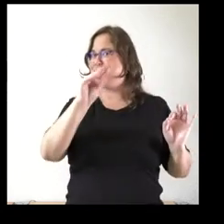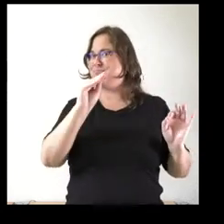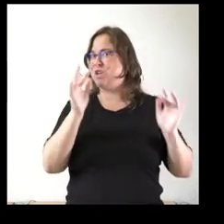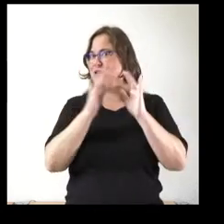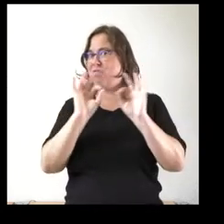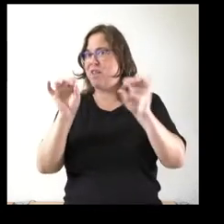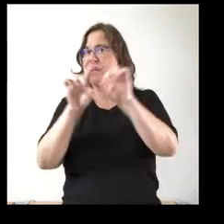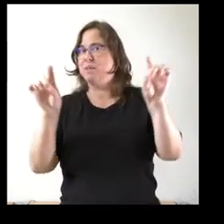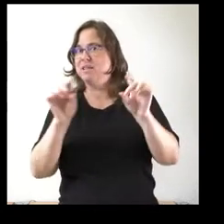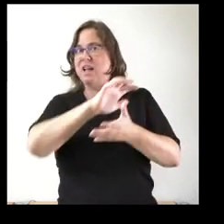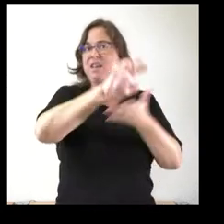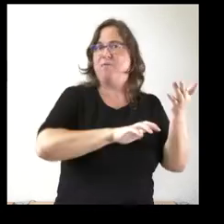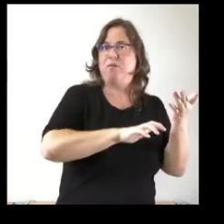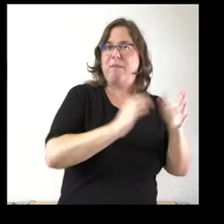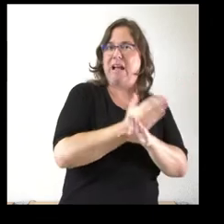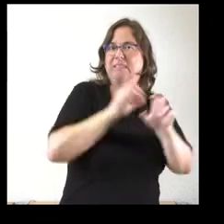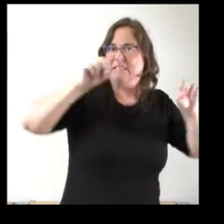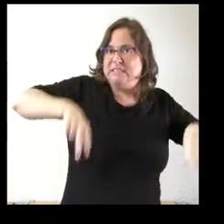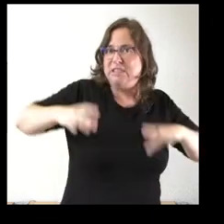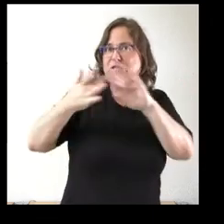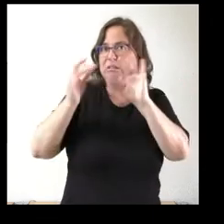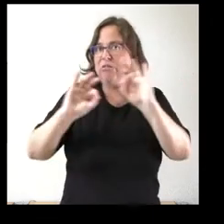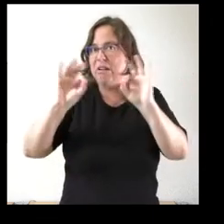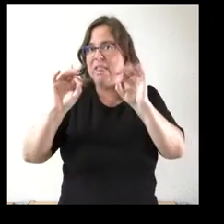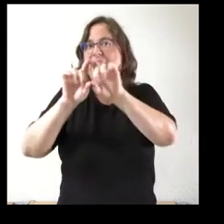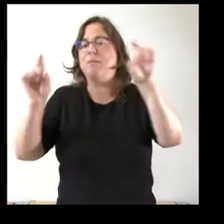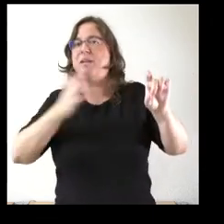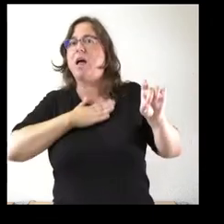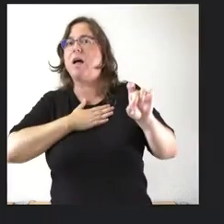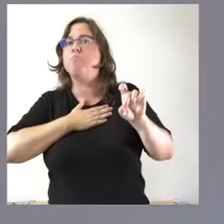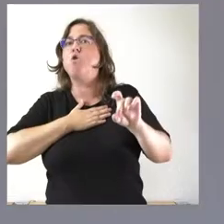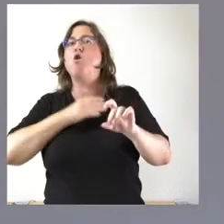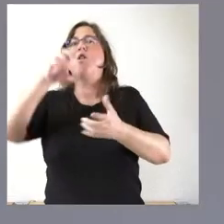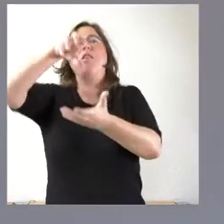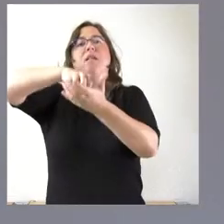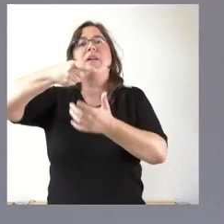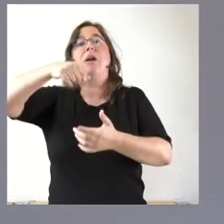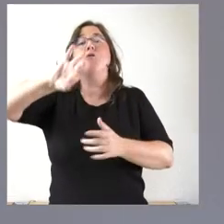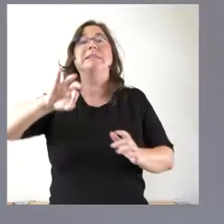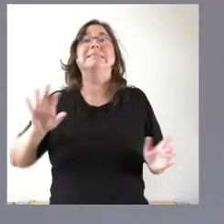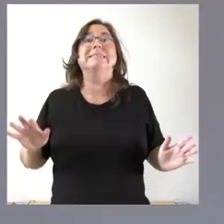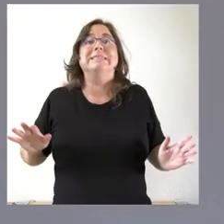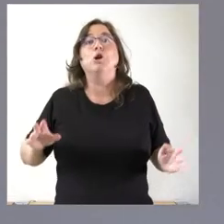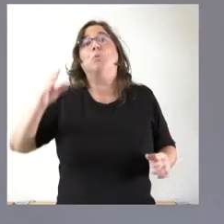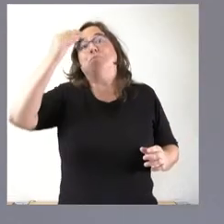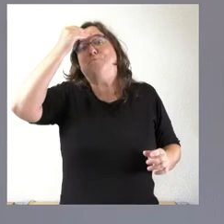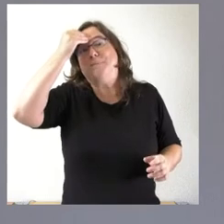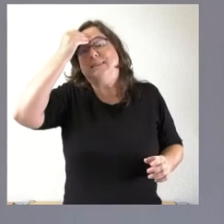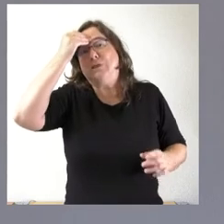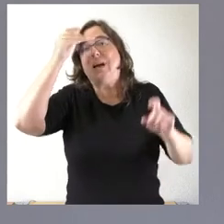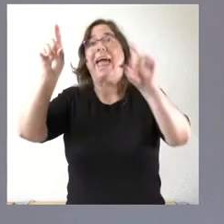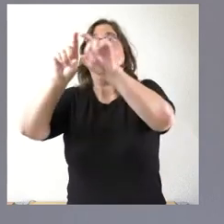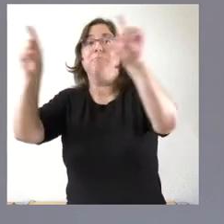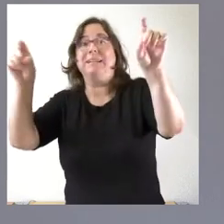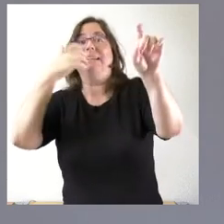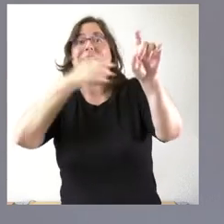de elaborar este informe o de plantear hacerlo a nivel institucional. Quizá tendría que ser en ese caso las empresas las que, si lo desean, pues